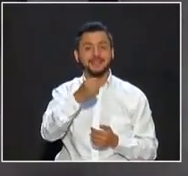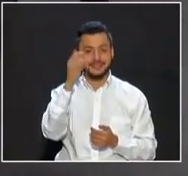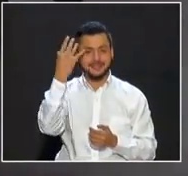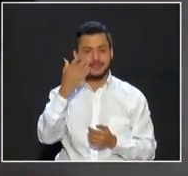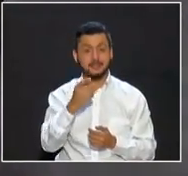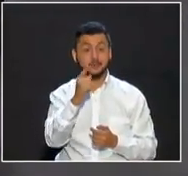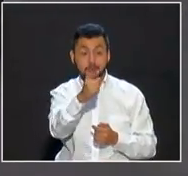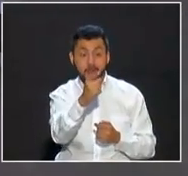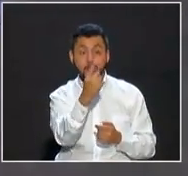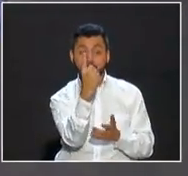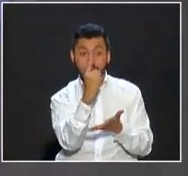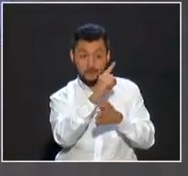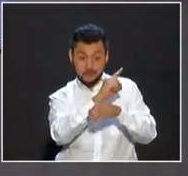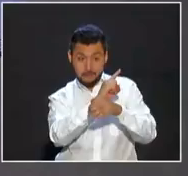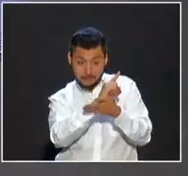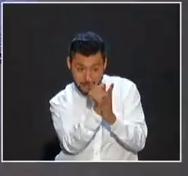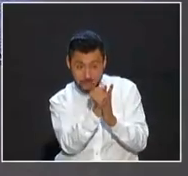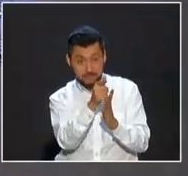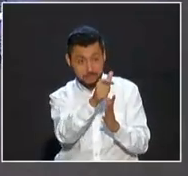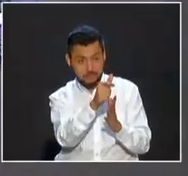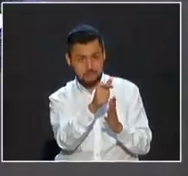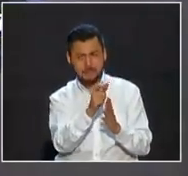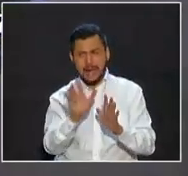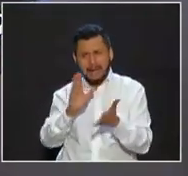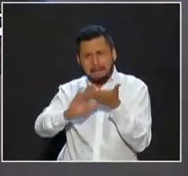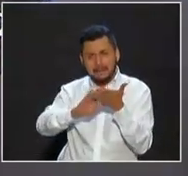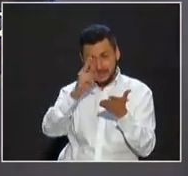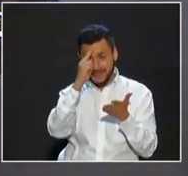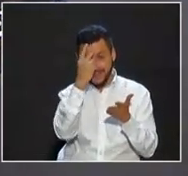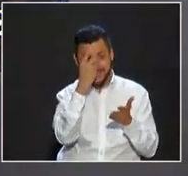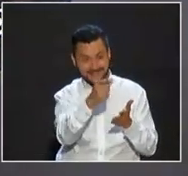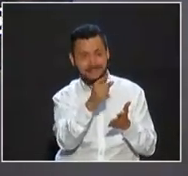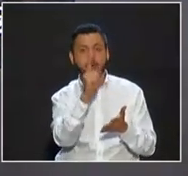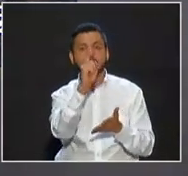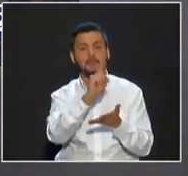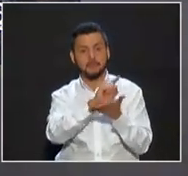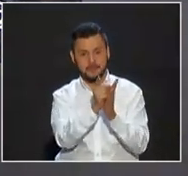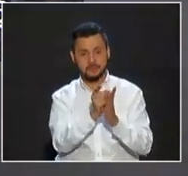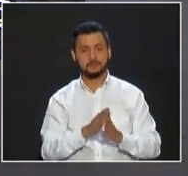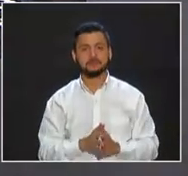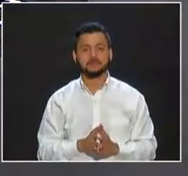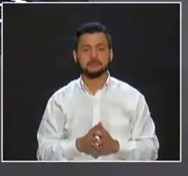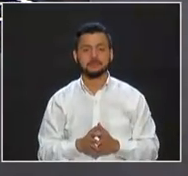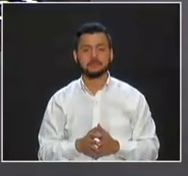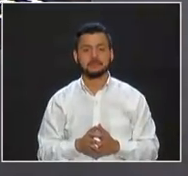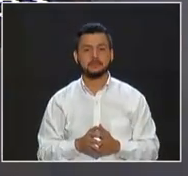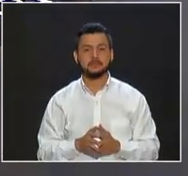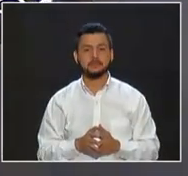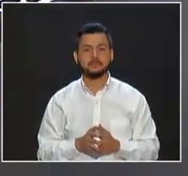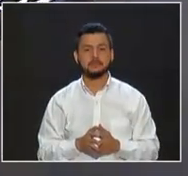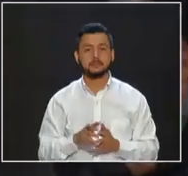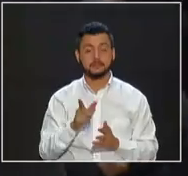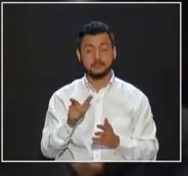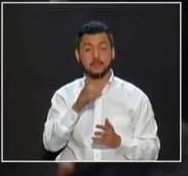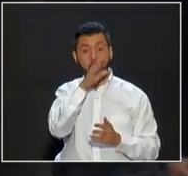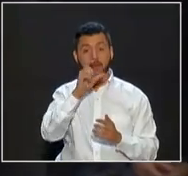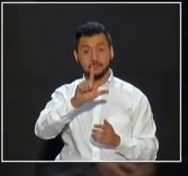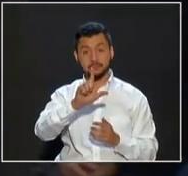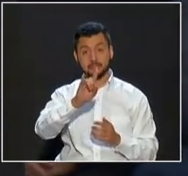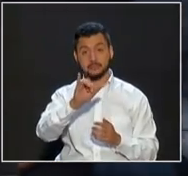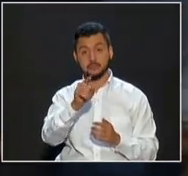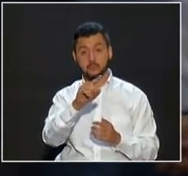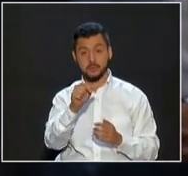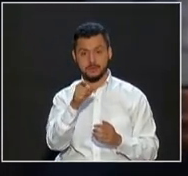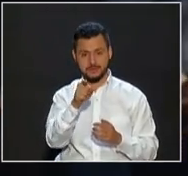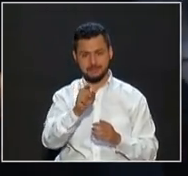recuerde le convencen los argumentos fácil sigo en la misma línea que me he planteado a la audiencia es una oportunidad para ver